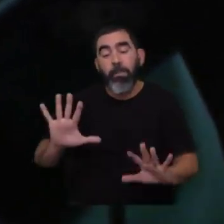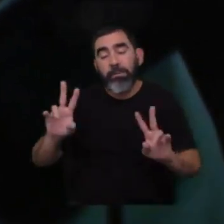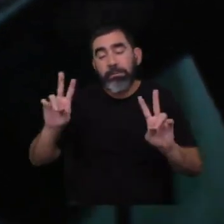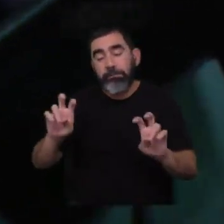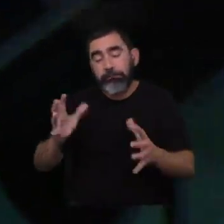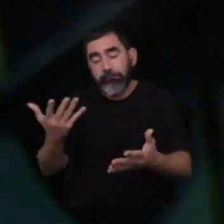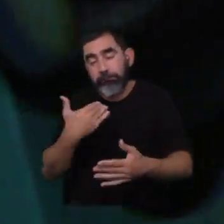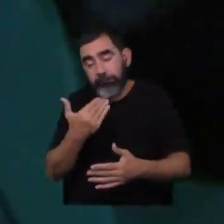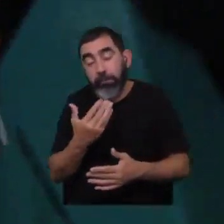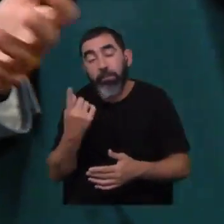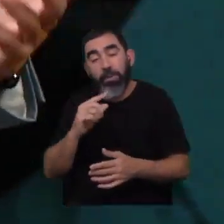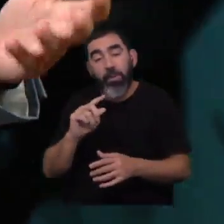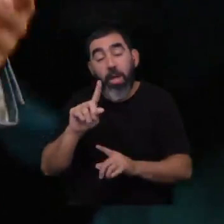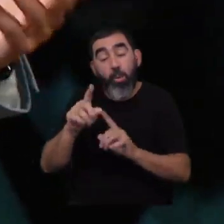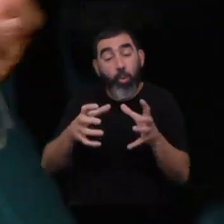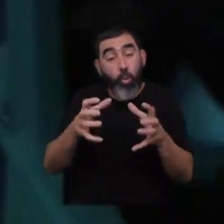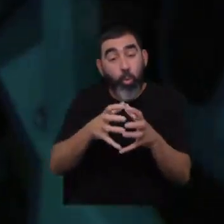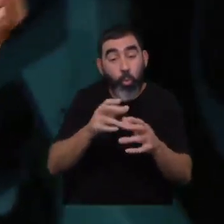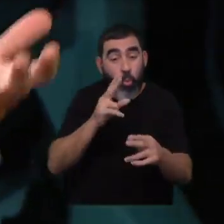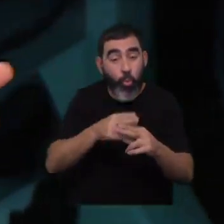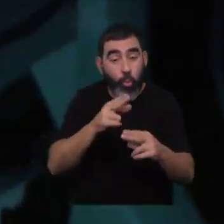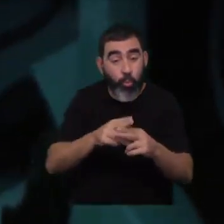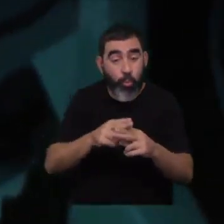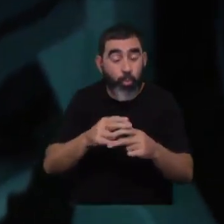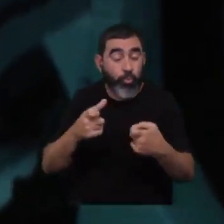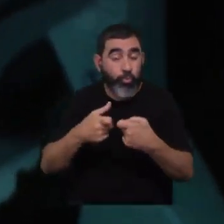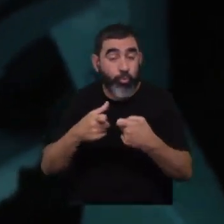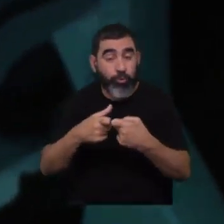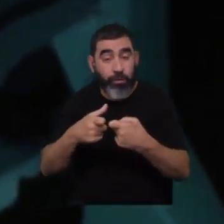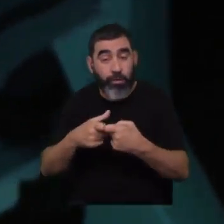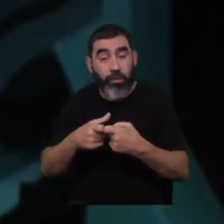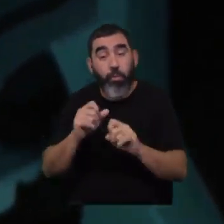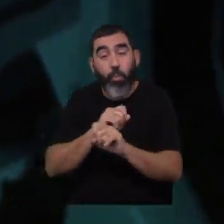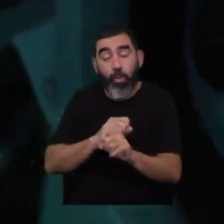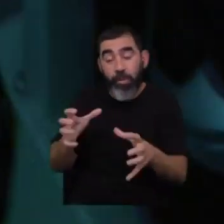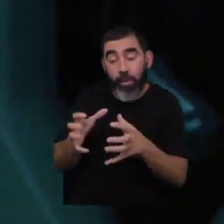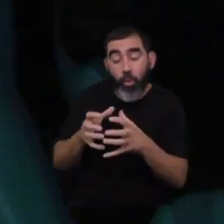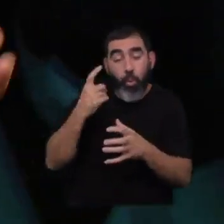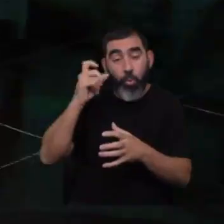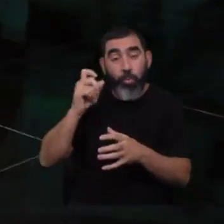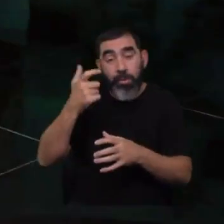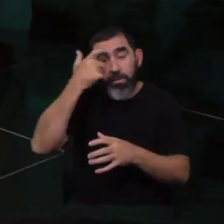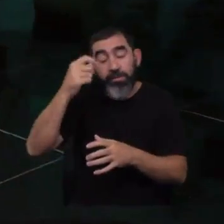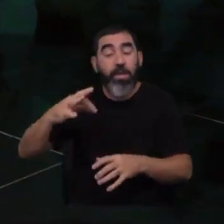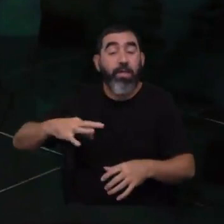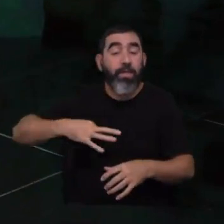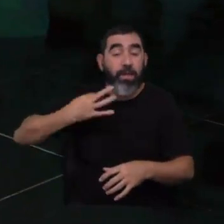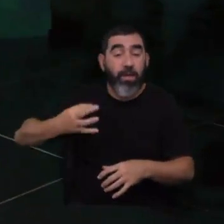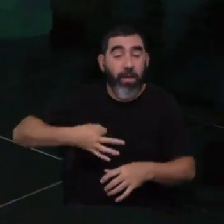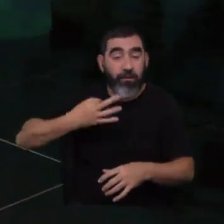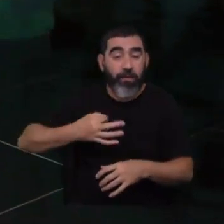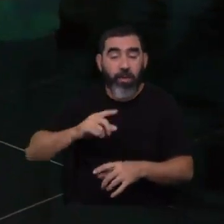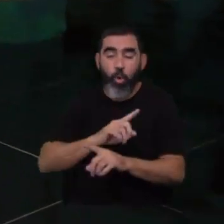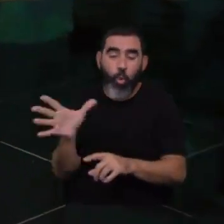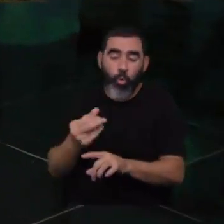hacer, pero varios de los sectores que vos nombraste de las sociedades que integrás se pueden agrupar dentro de esa idea de ciencias de la vida, que por supuesto no son todas,